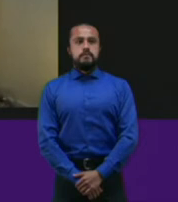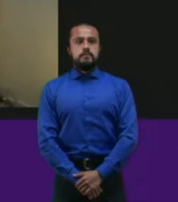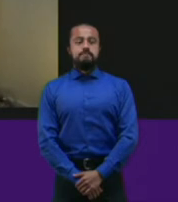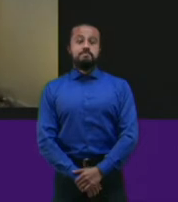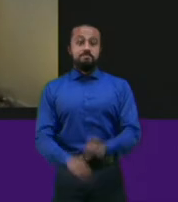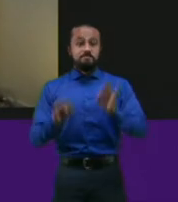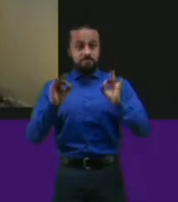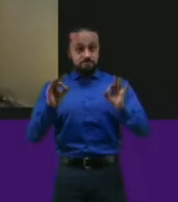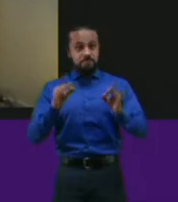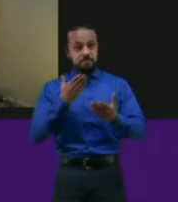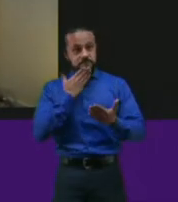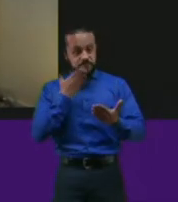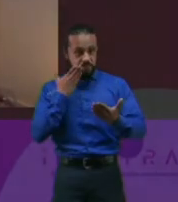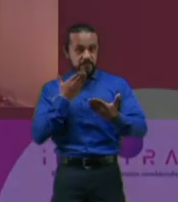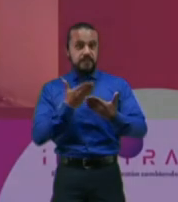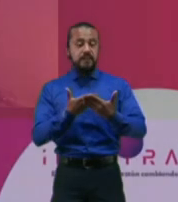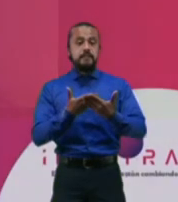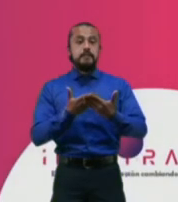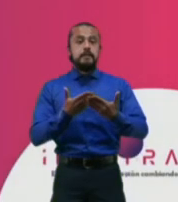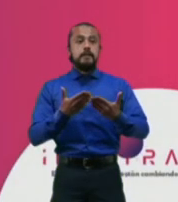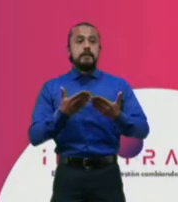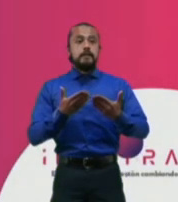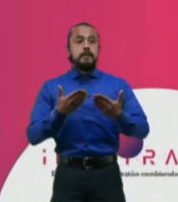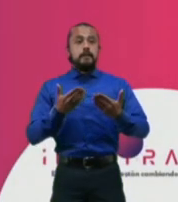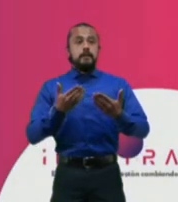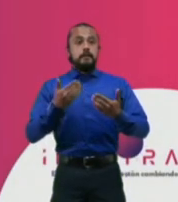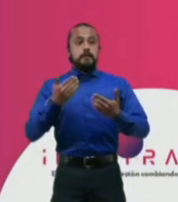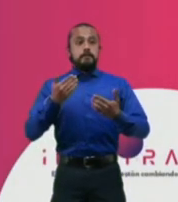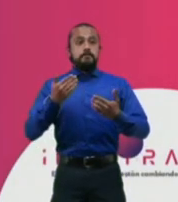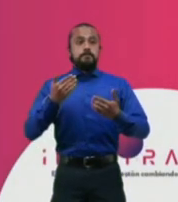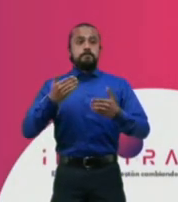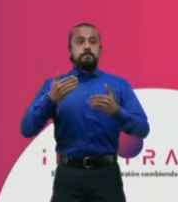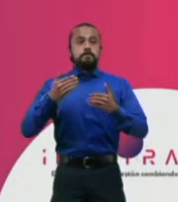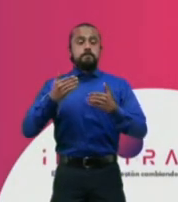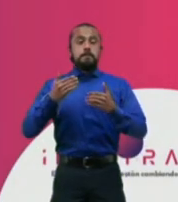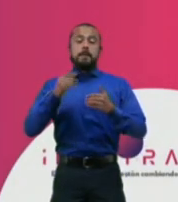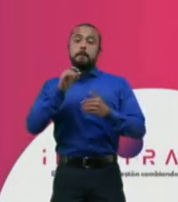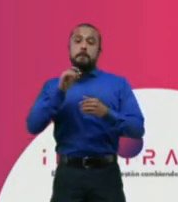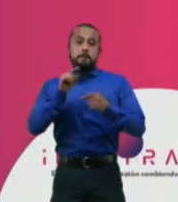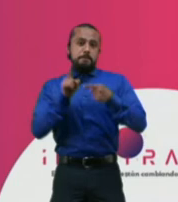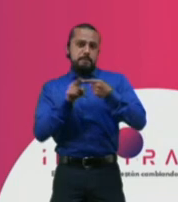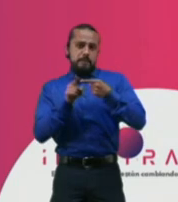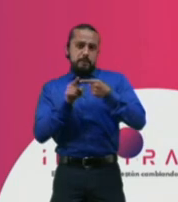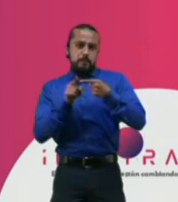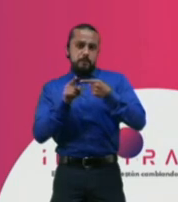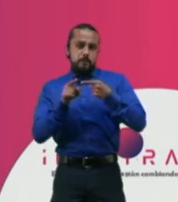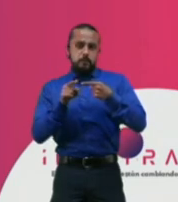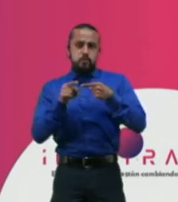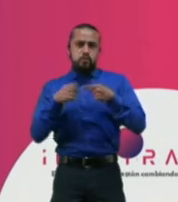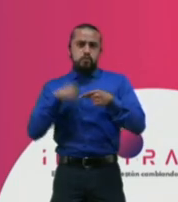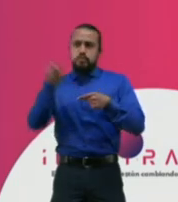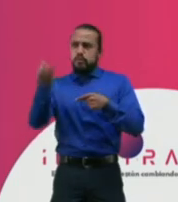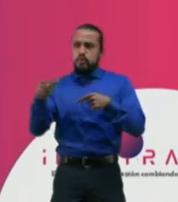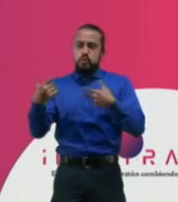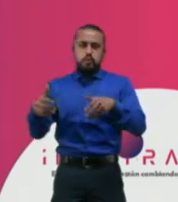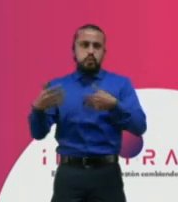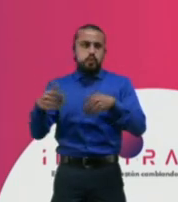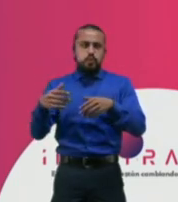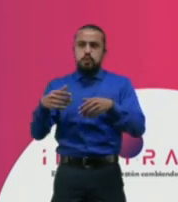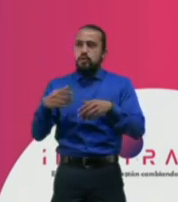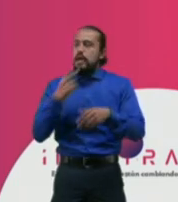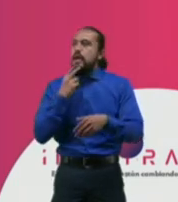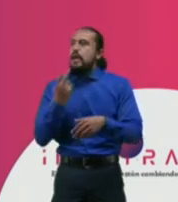gracias. Bueno, Ilana, pues primero quiero decirte que te admiro muchísimo, te estuve buscando